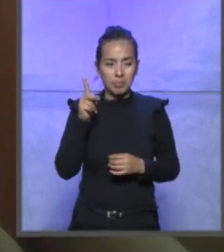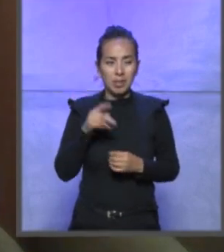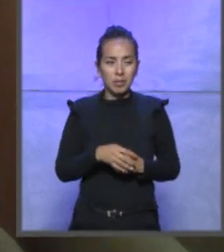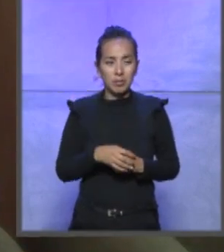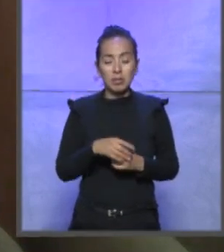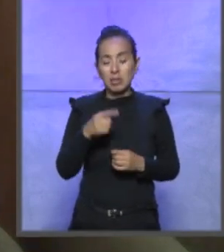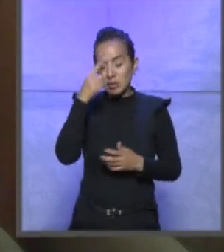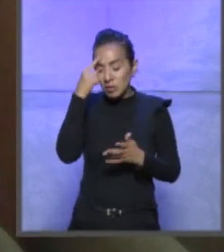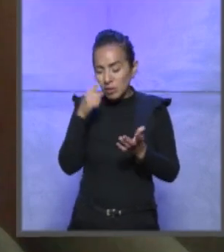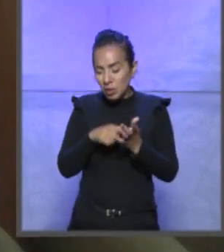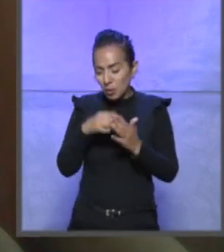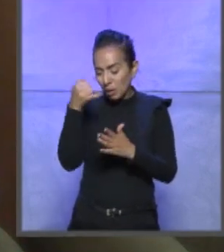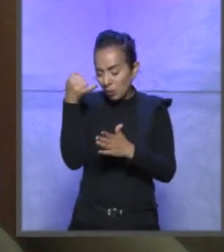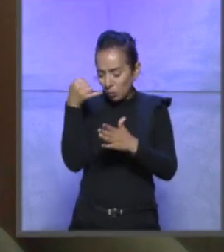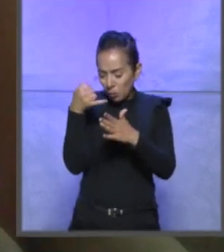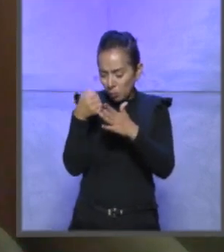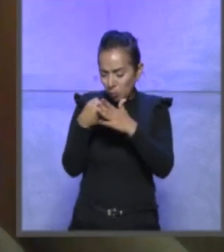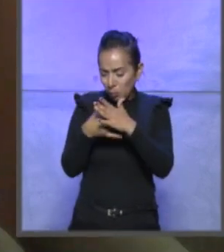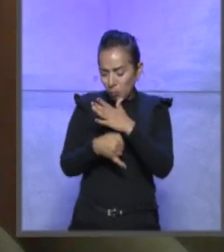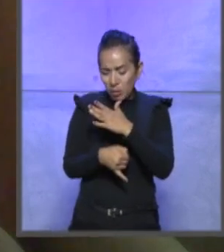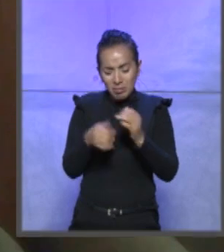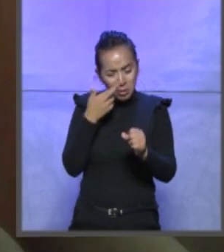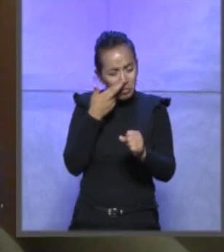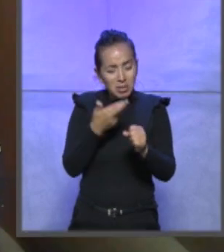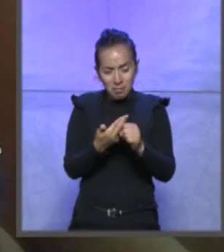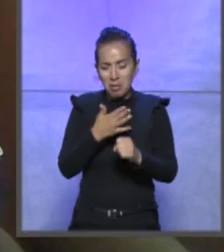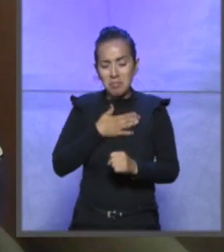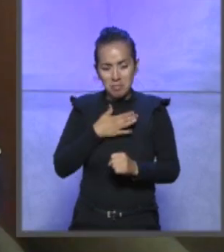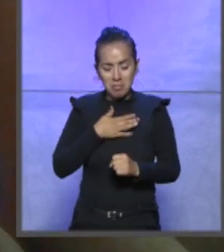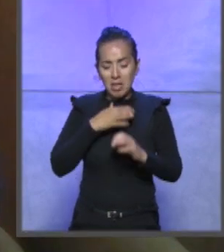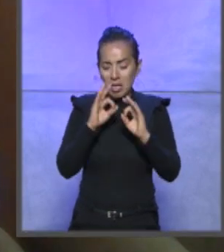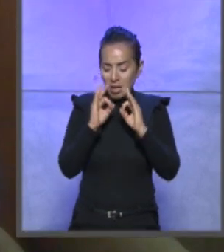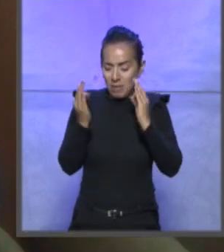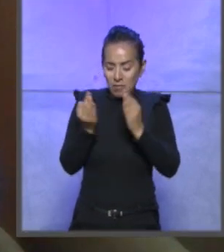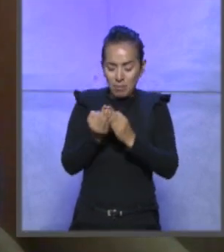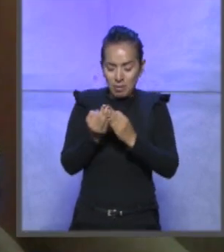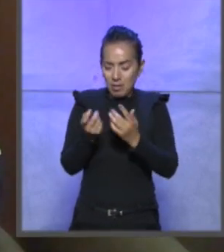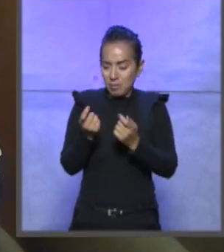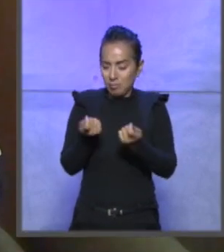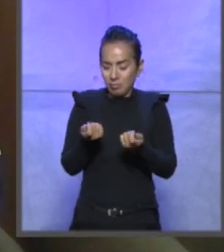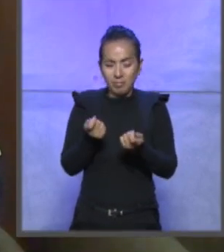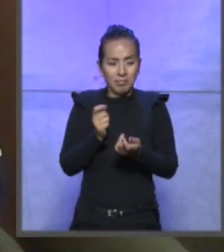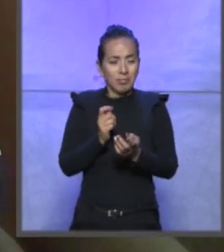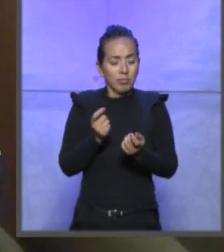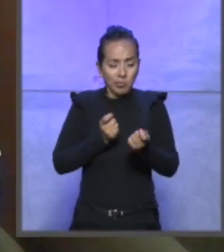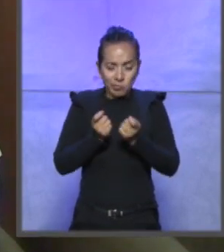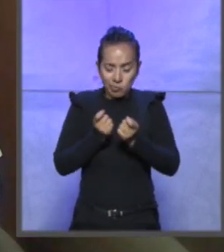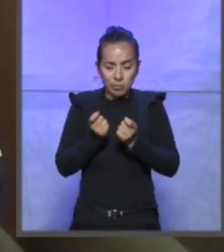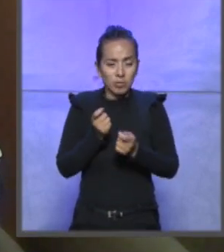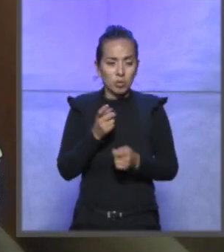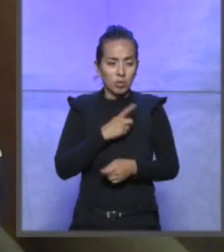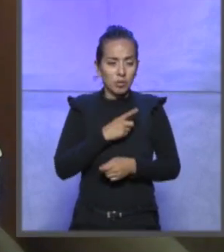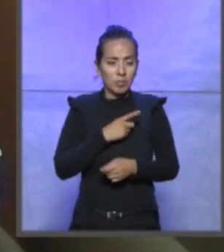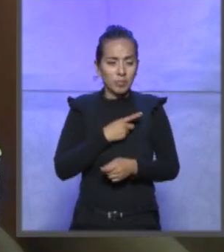embargo, creo que el trabajo de fondo lo tenemos nosotros, en la manera de la autonomía. Y particularmente me